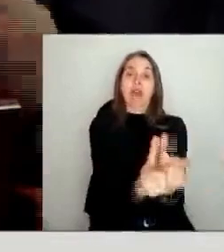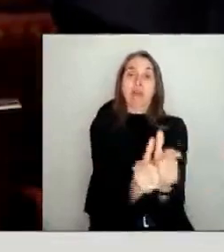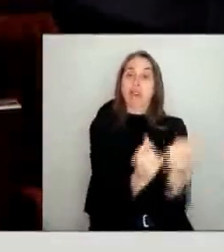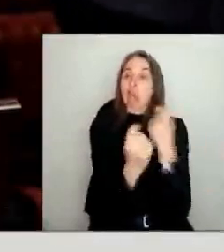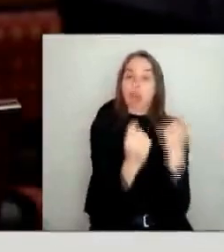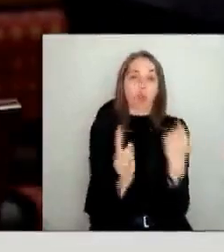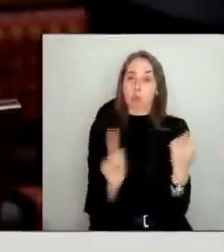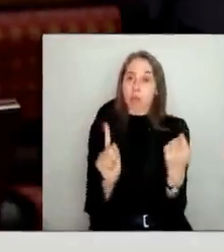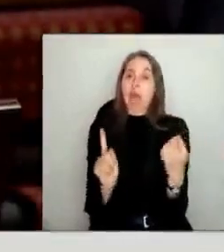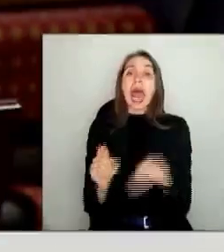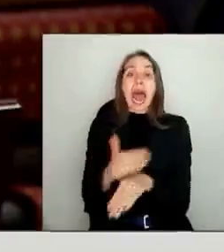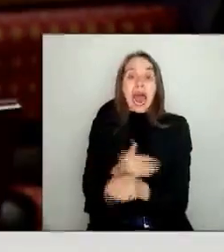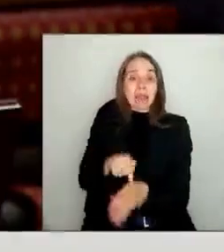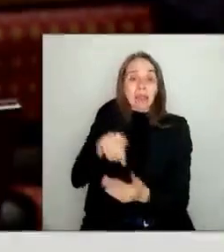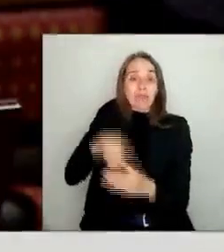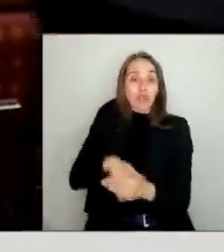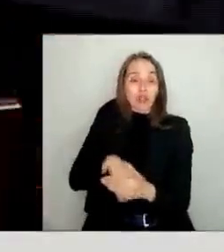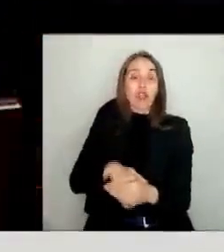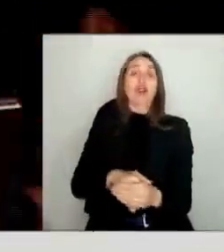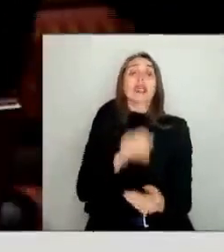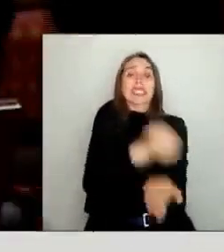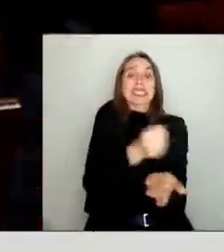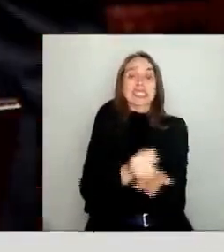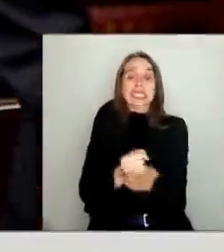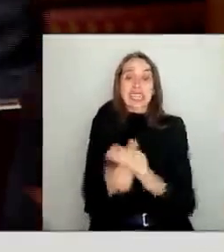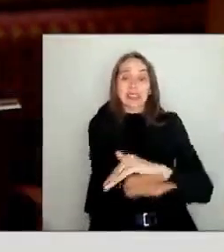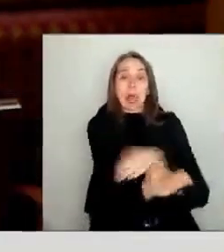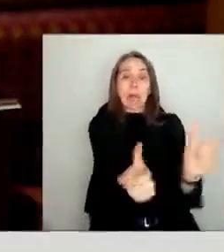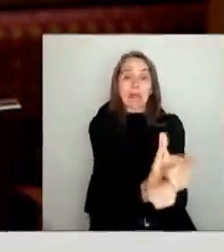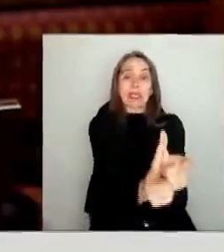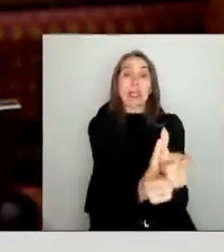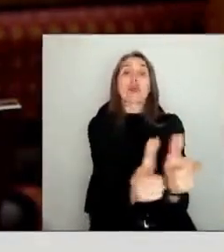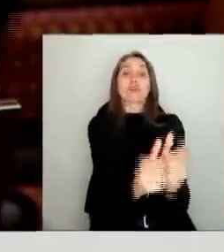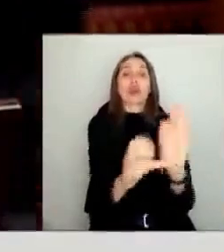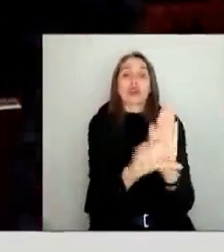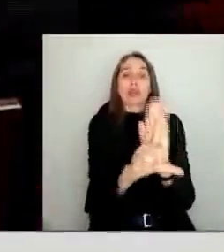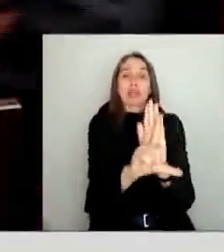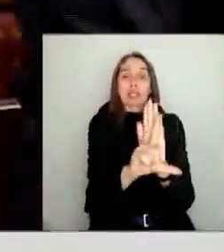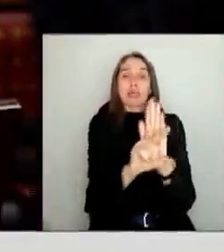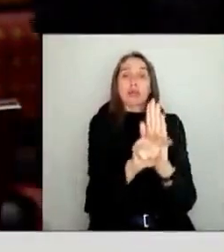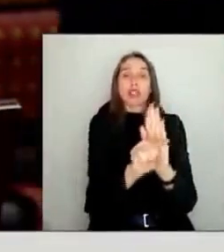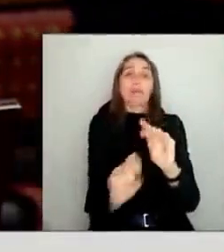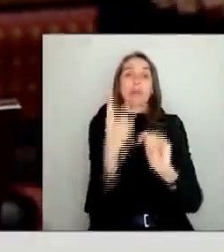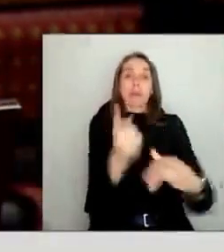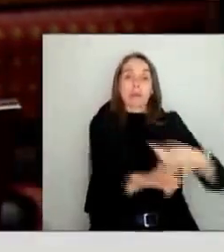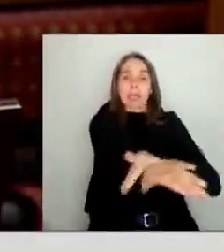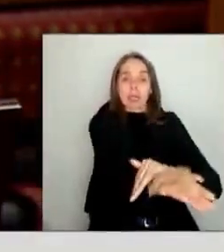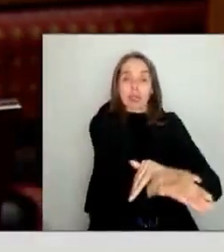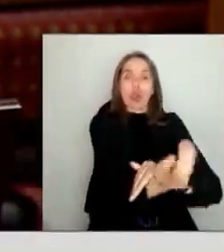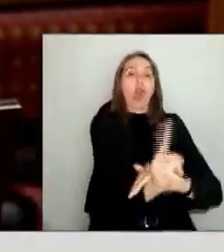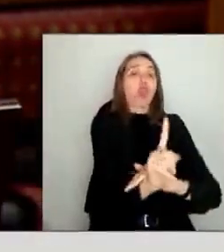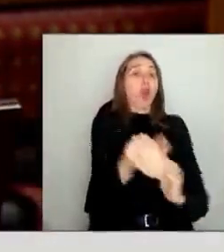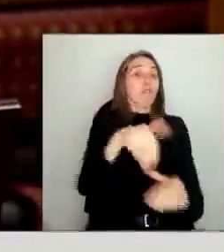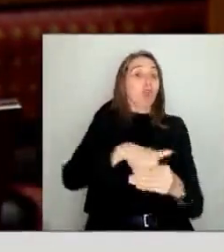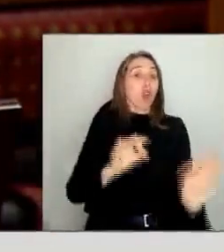que se votó es que quede radicado en la comisión de Constitución que es la comisión origen pero no que con posterioridad la pueda ha otra